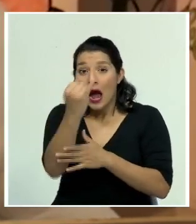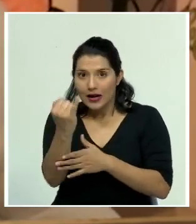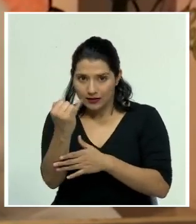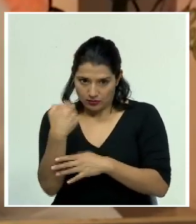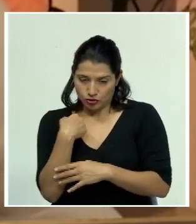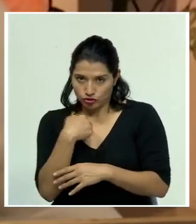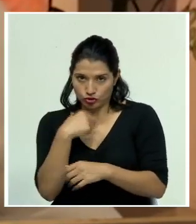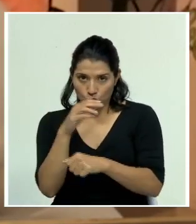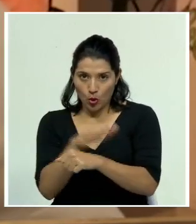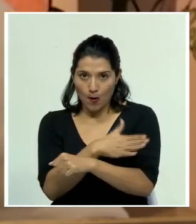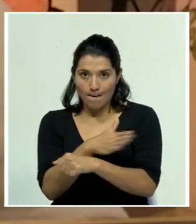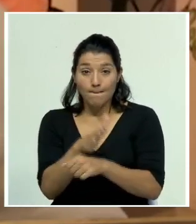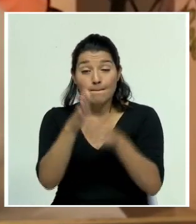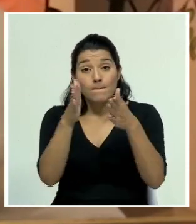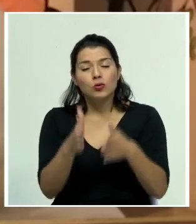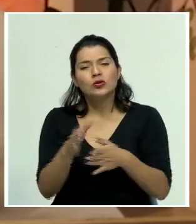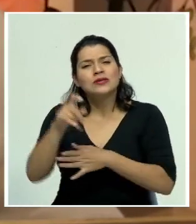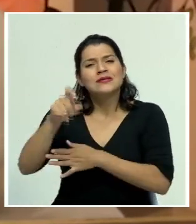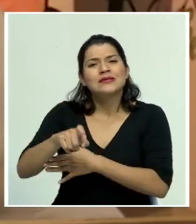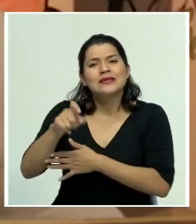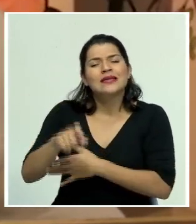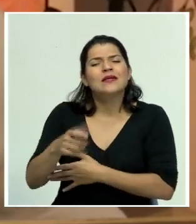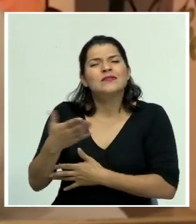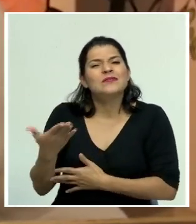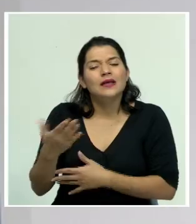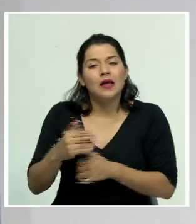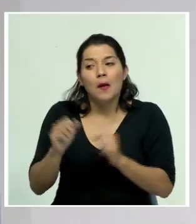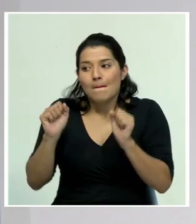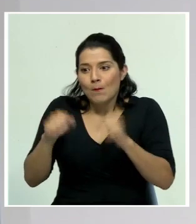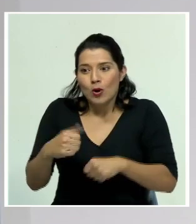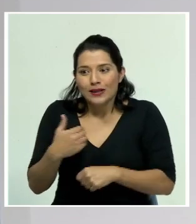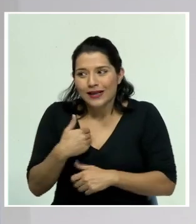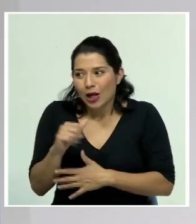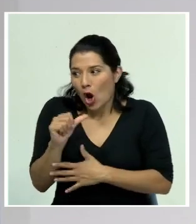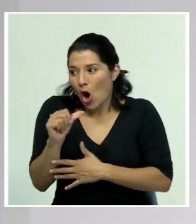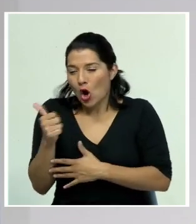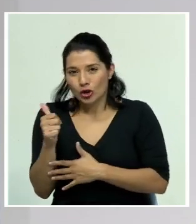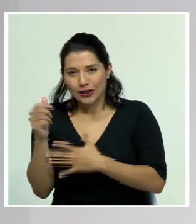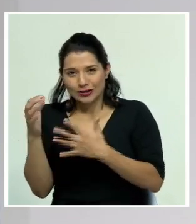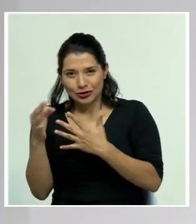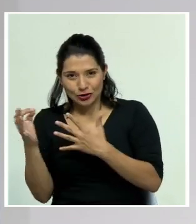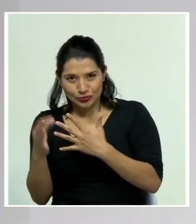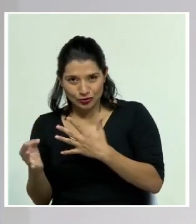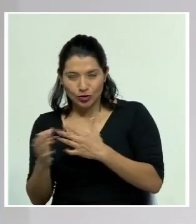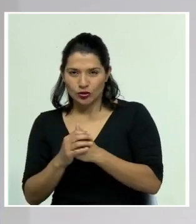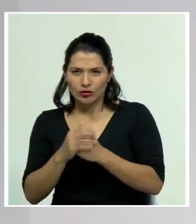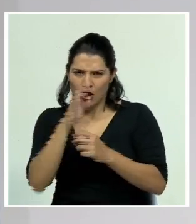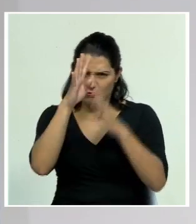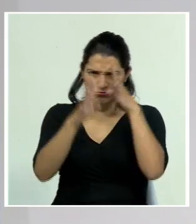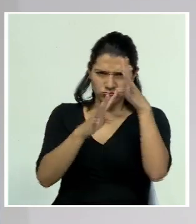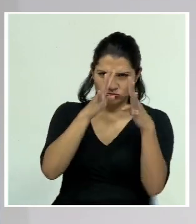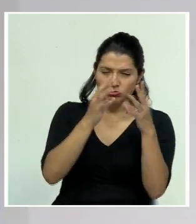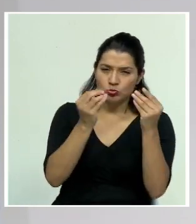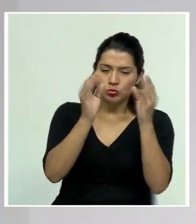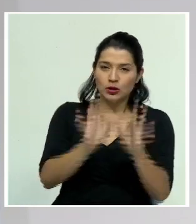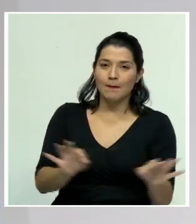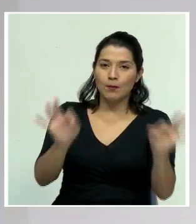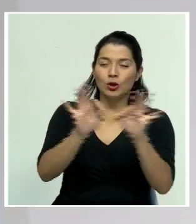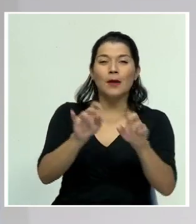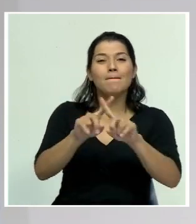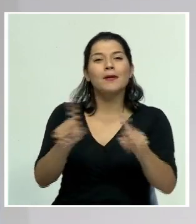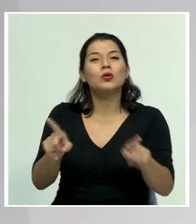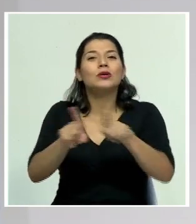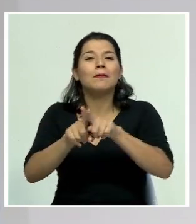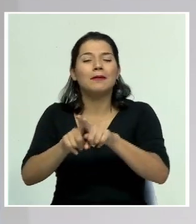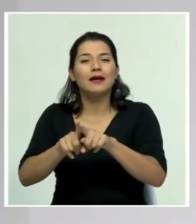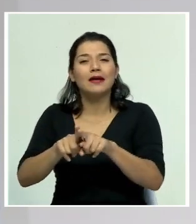músicos, necesitamos tener otras herramientas, o sea, no solamente la parte creativa, que es súper importante, sino